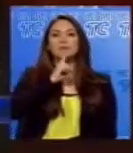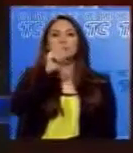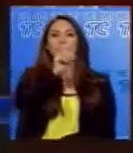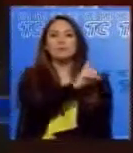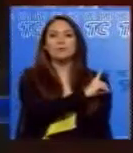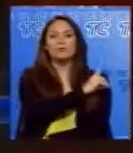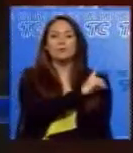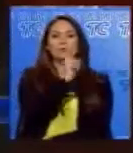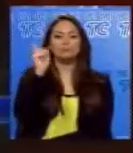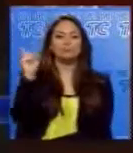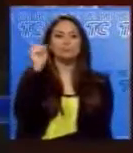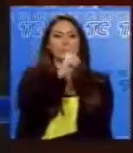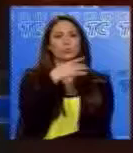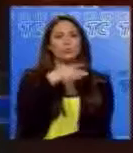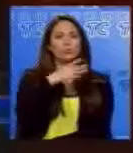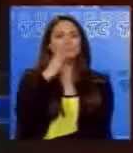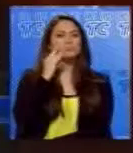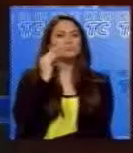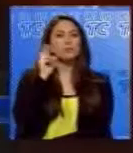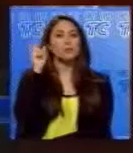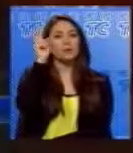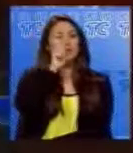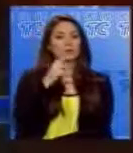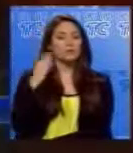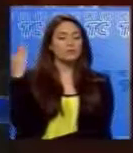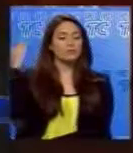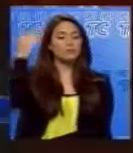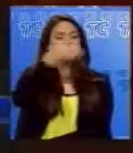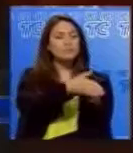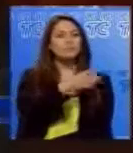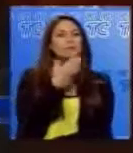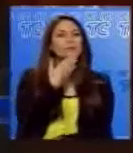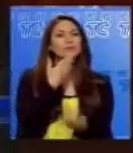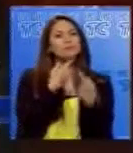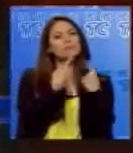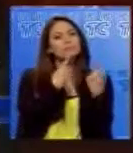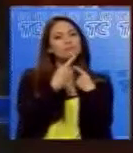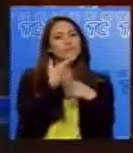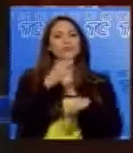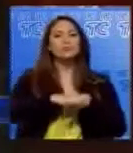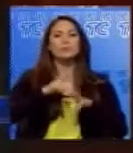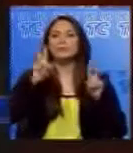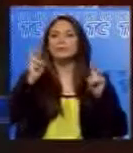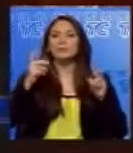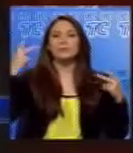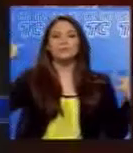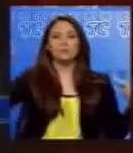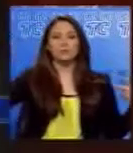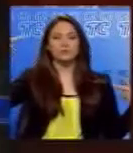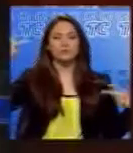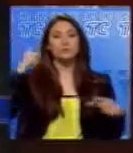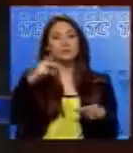delegado de alto nivel a Venezuela para desarrollar los diálogos políticos. Creo que es